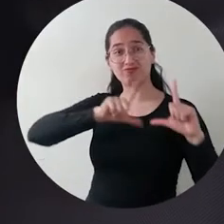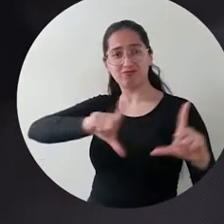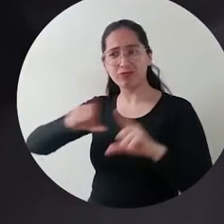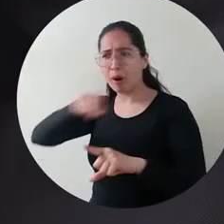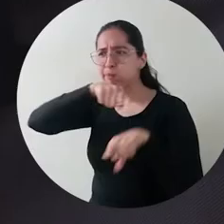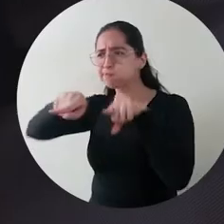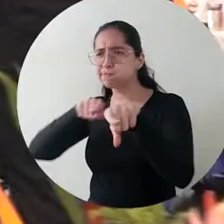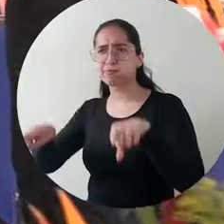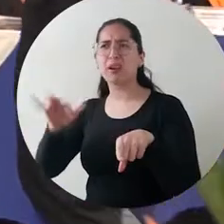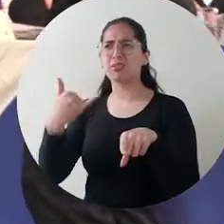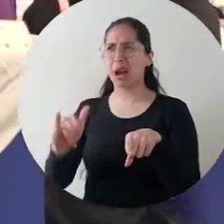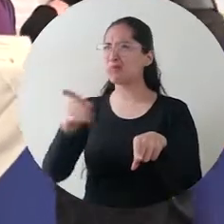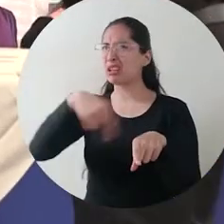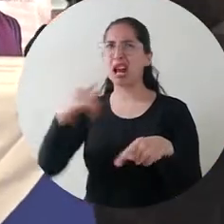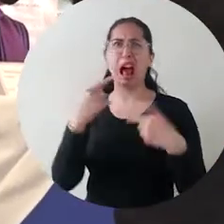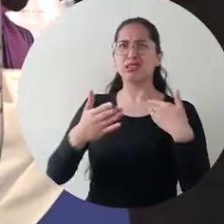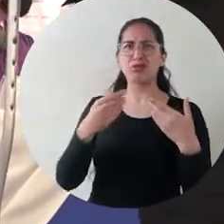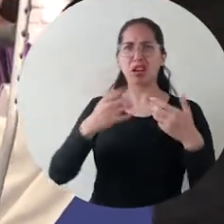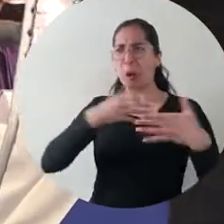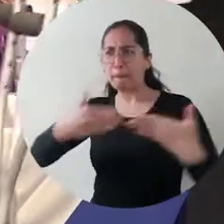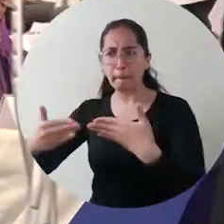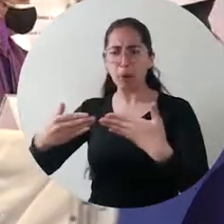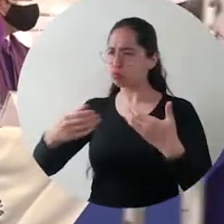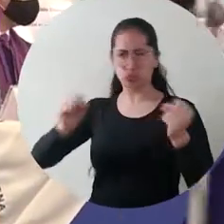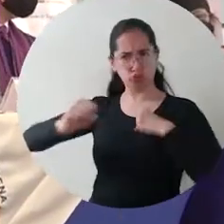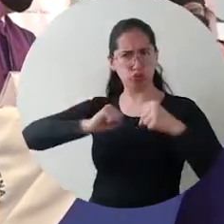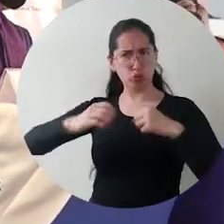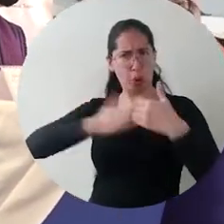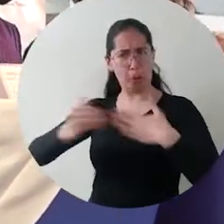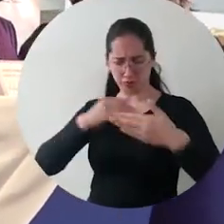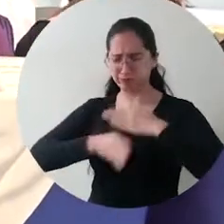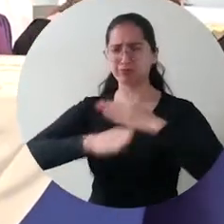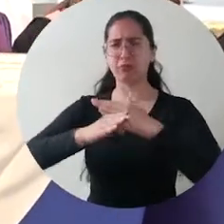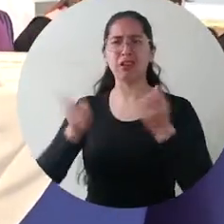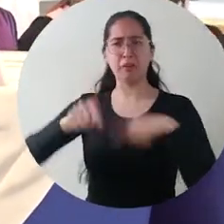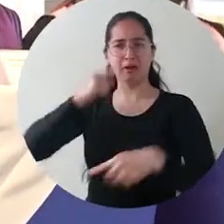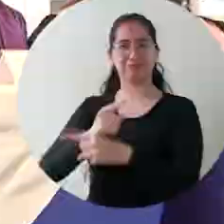los sueños son más grandes que las adversidades, también se convirtieron en profesionales.